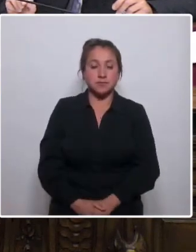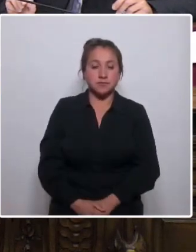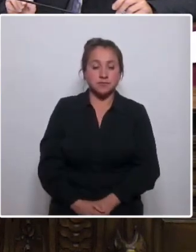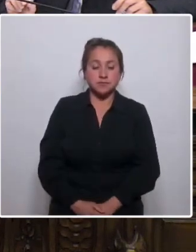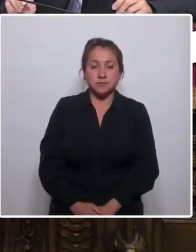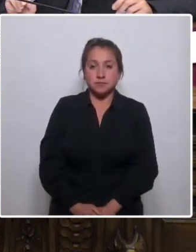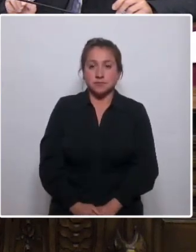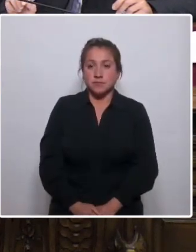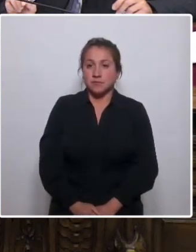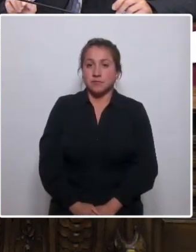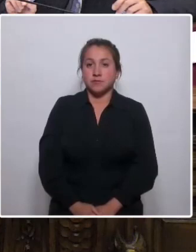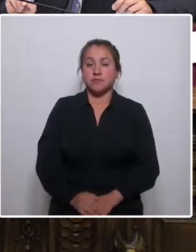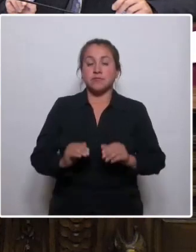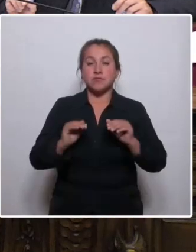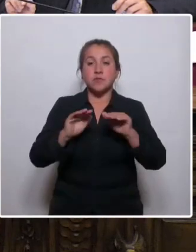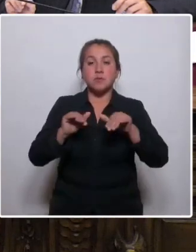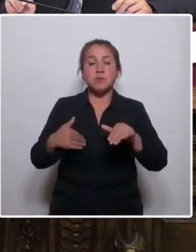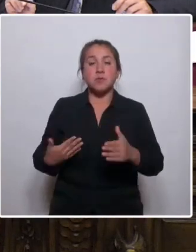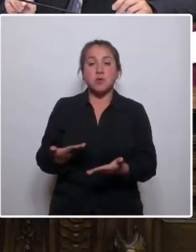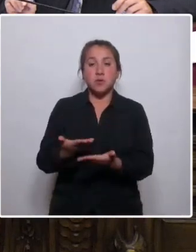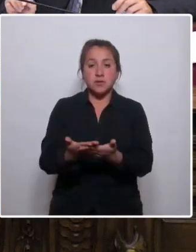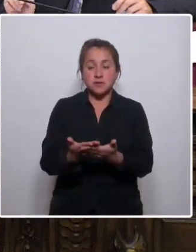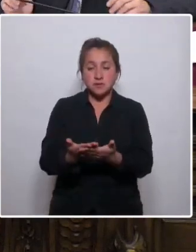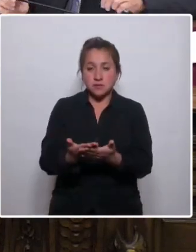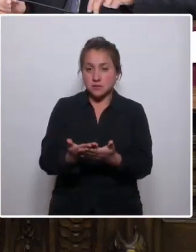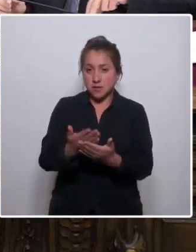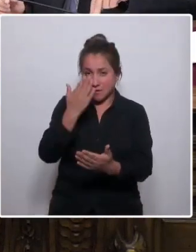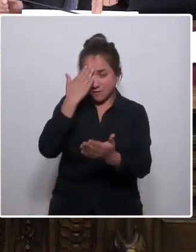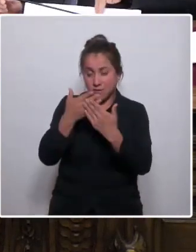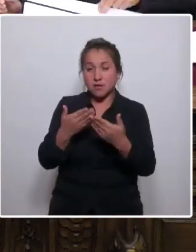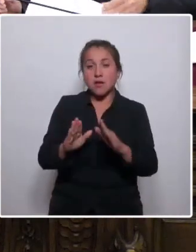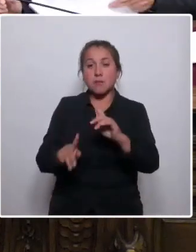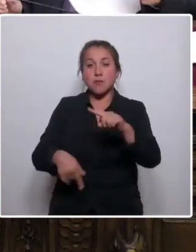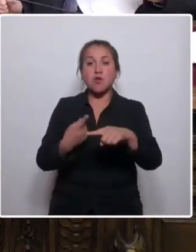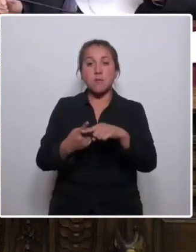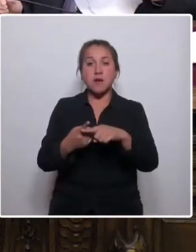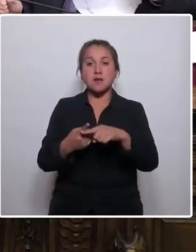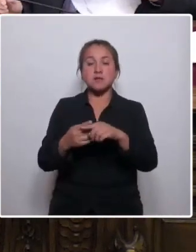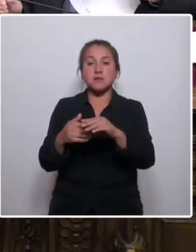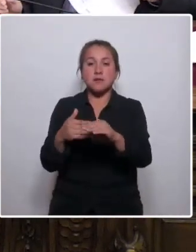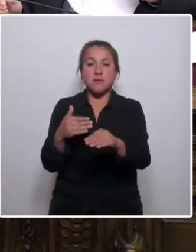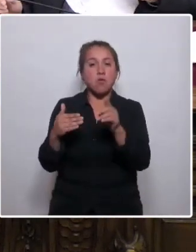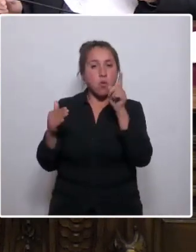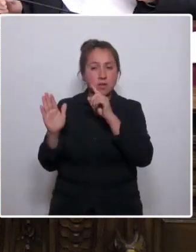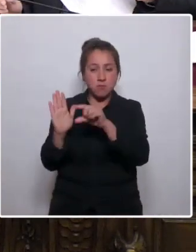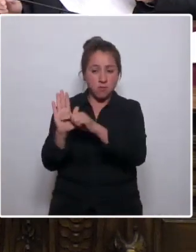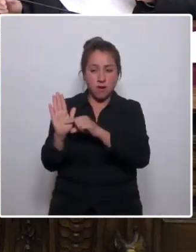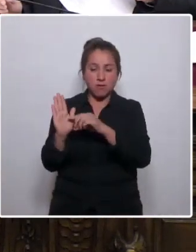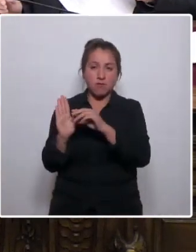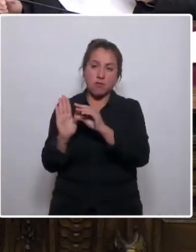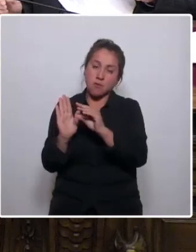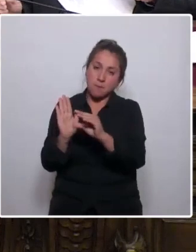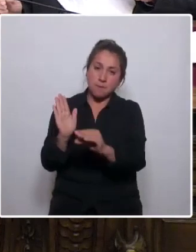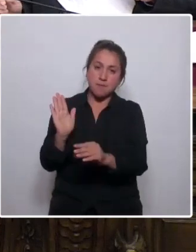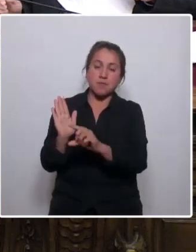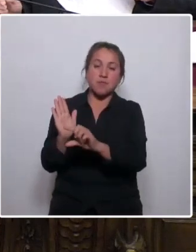Lo mismo ocurre con la propuesta de Frente Amplio Más para añadir un párrafo final.